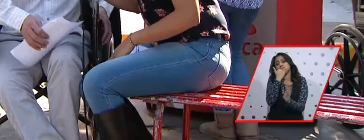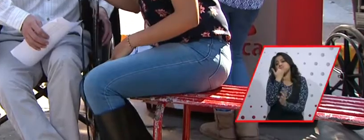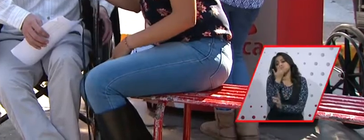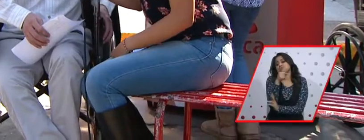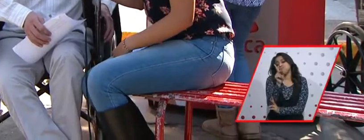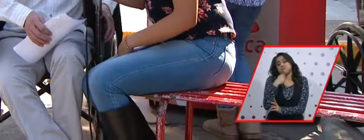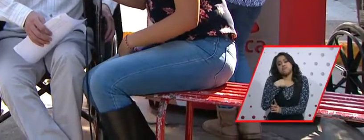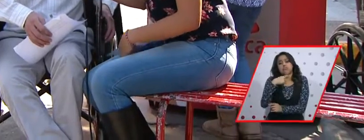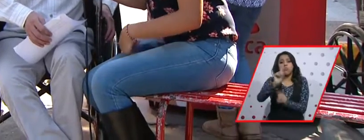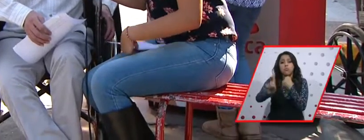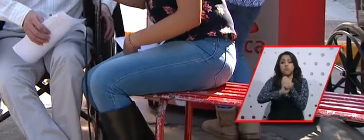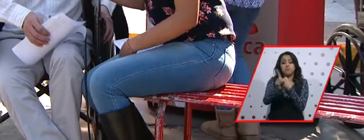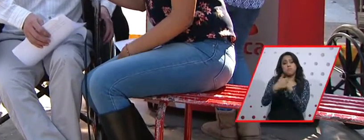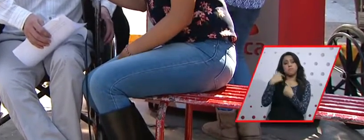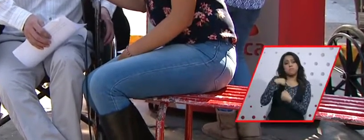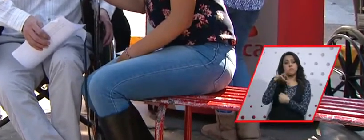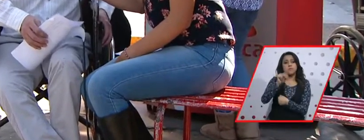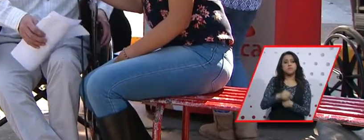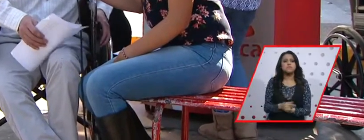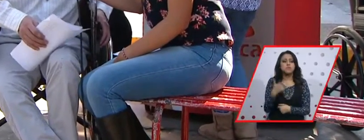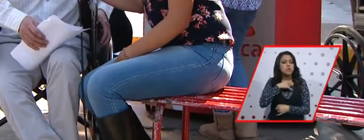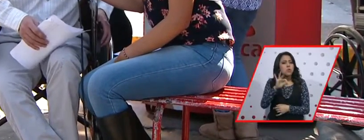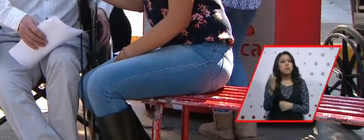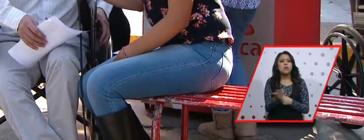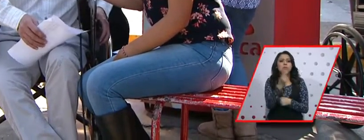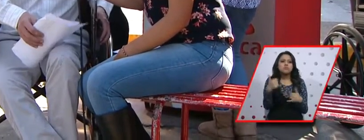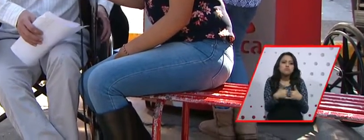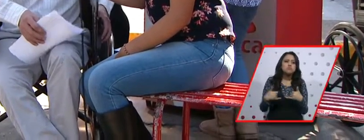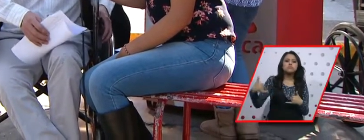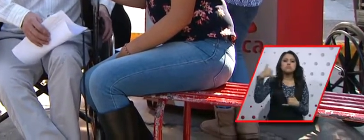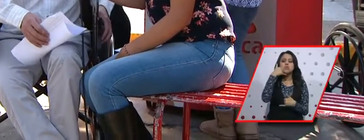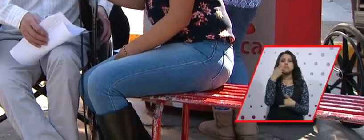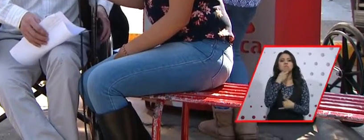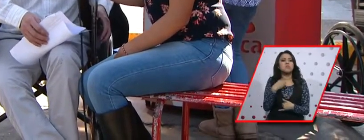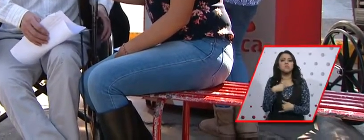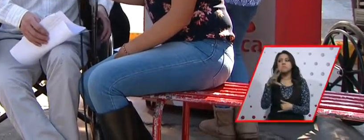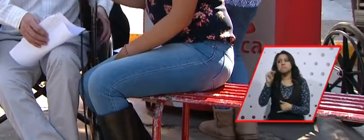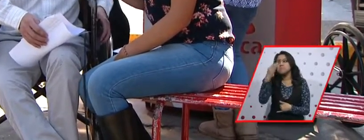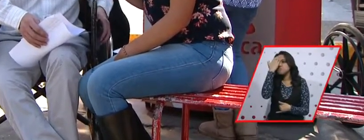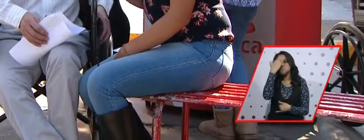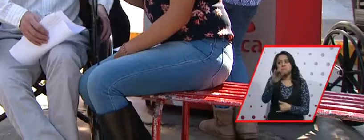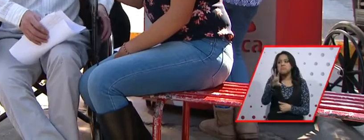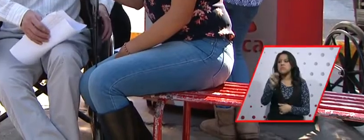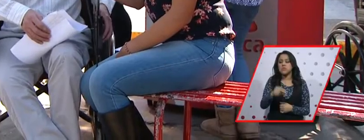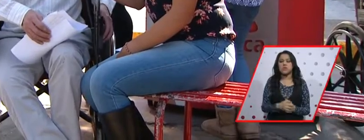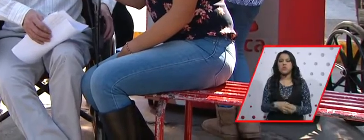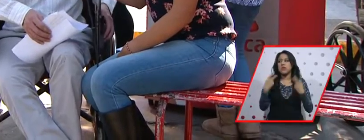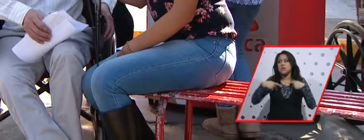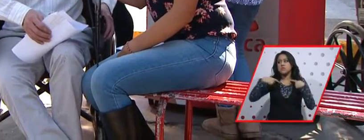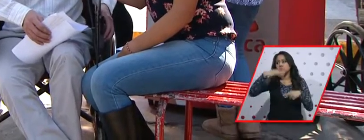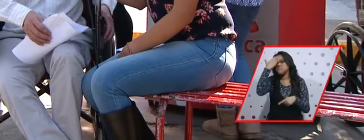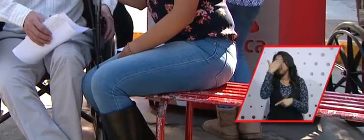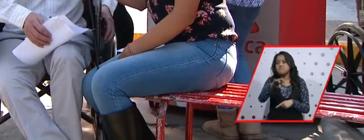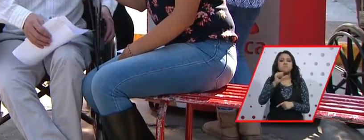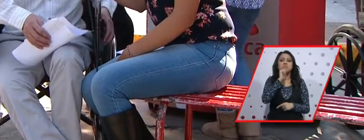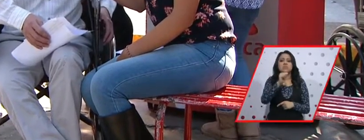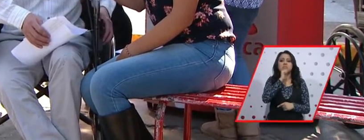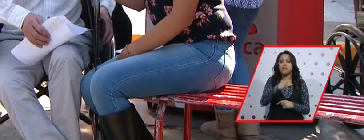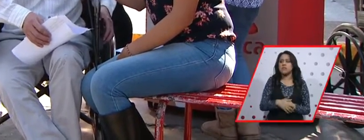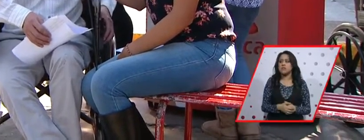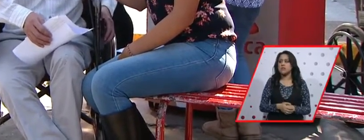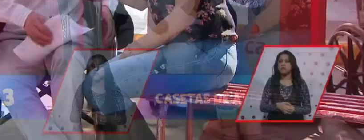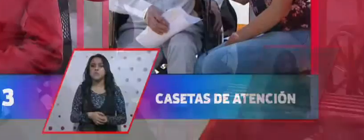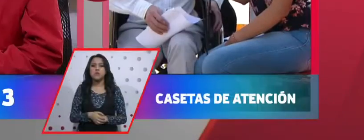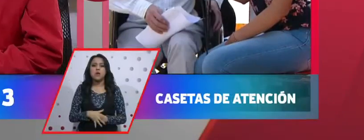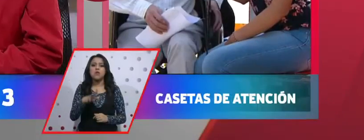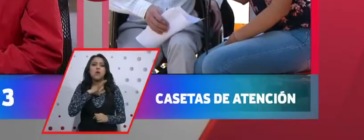con el subrector de Joco y me dice que no lo conocen. Al proveedor. Al proveedor no lo conocen, que él se no es su proveedor y que no